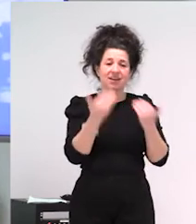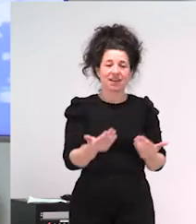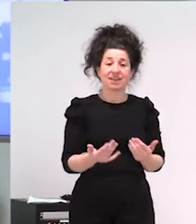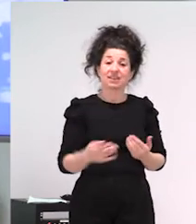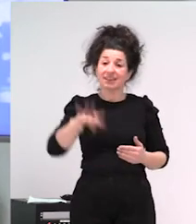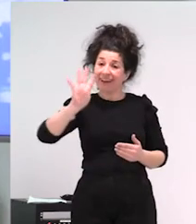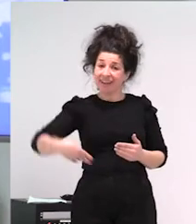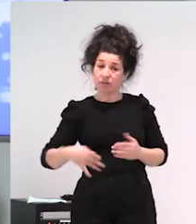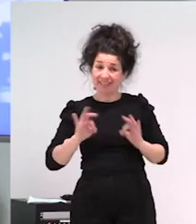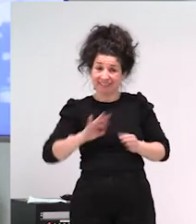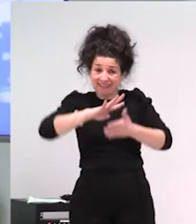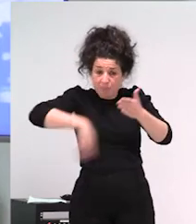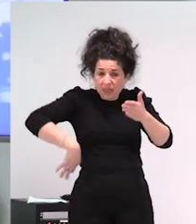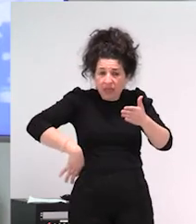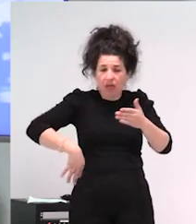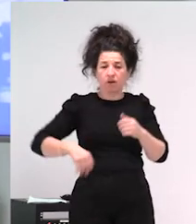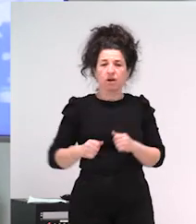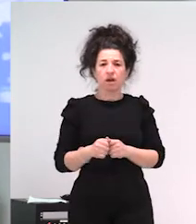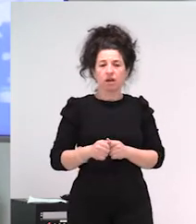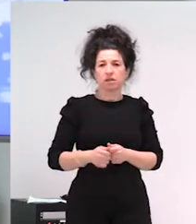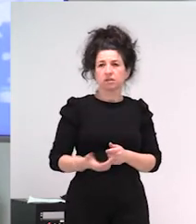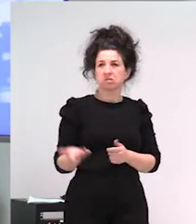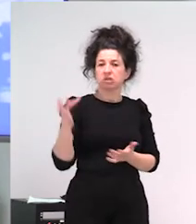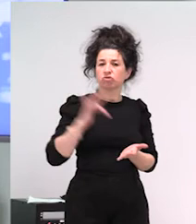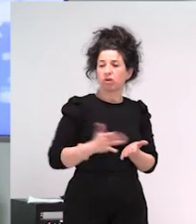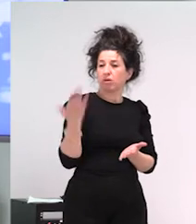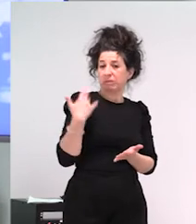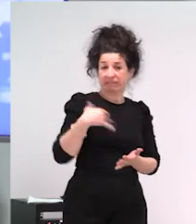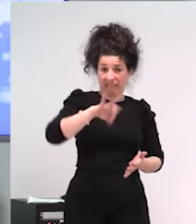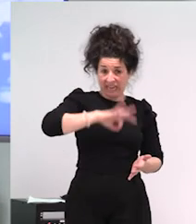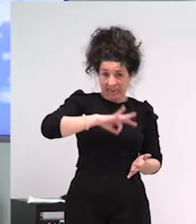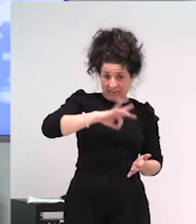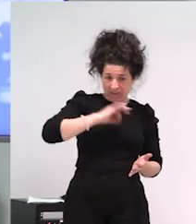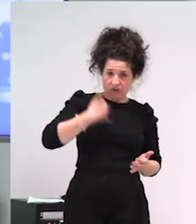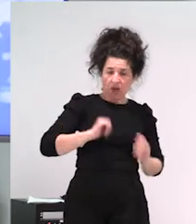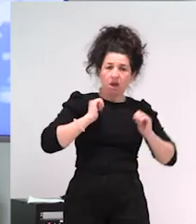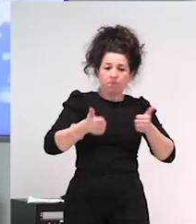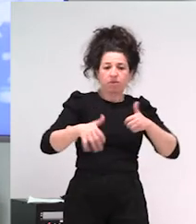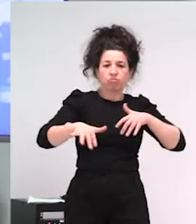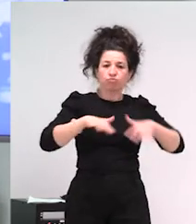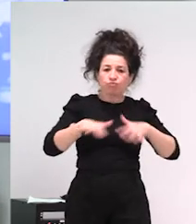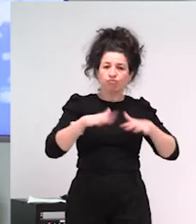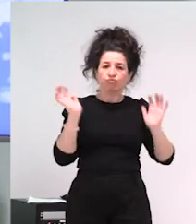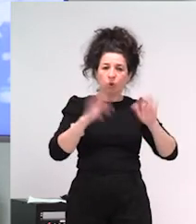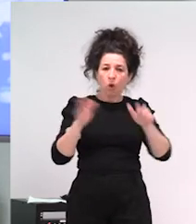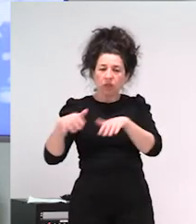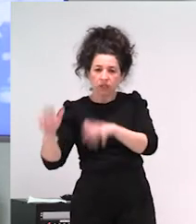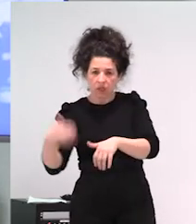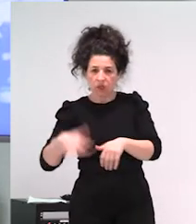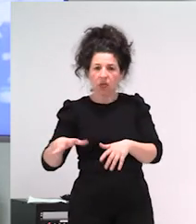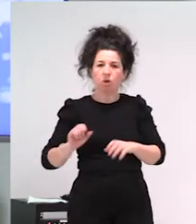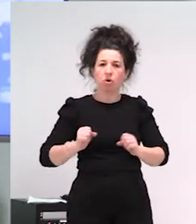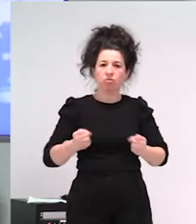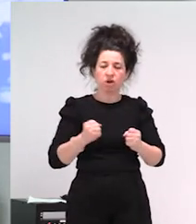en Barcelona, veníamos de que ya había habido desde enero algunas concentraciones y se estaba acumulando fuerzas. Pero en muchos otros lugares